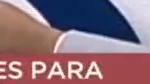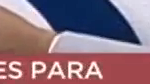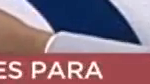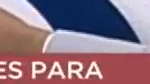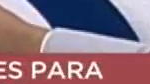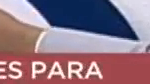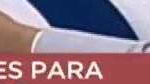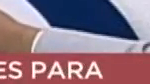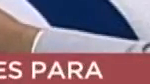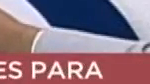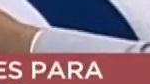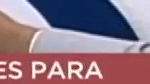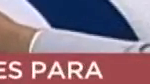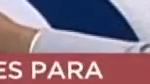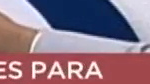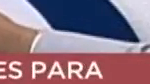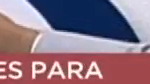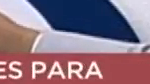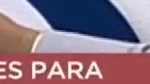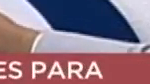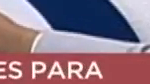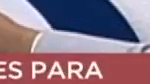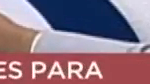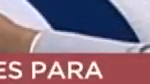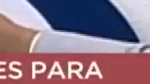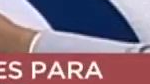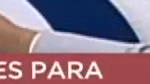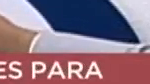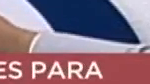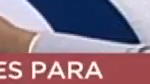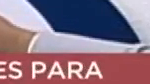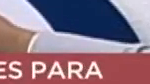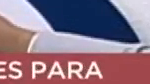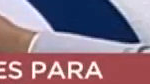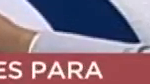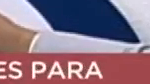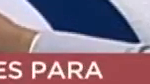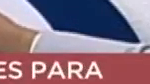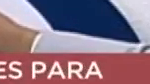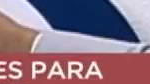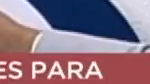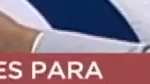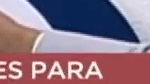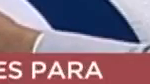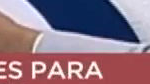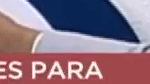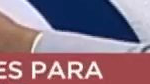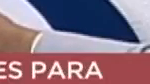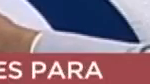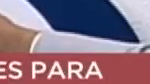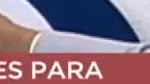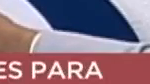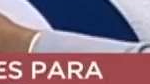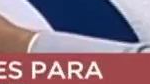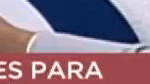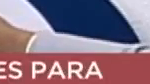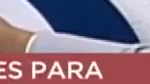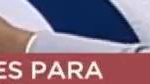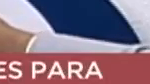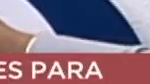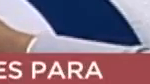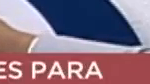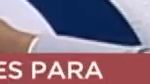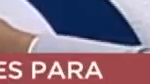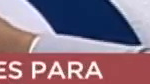Venezuela. 6 años después, él mismo lo dijo, para desde la medianoche del 31 de diciembre